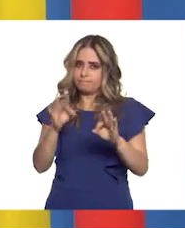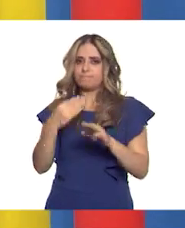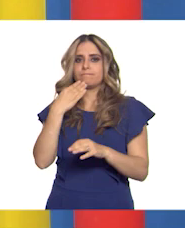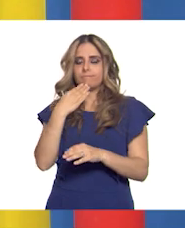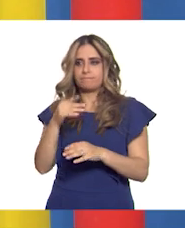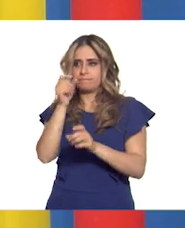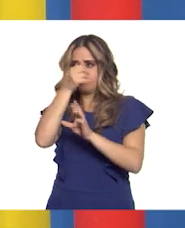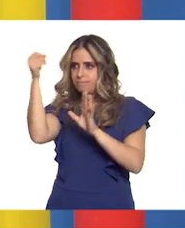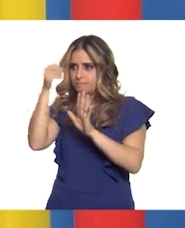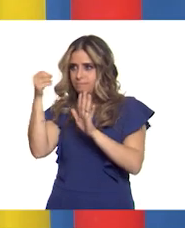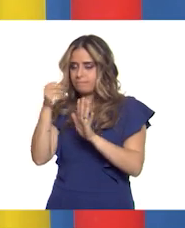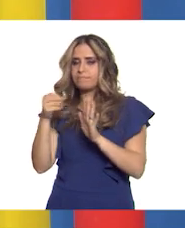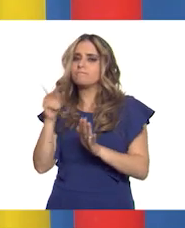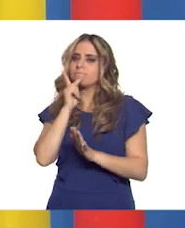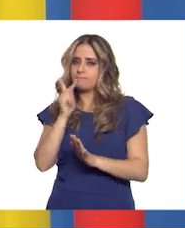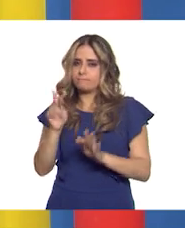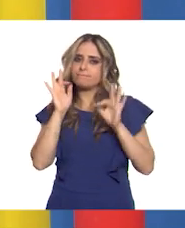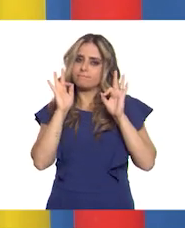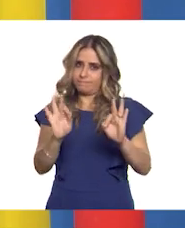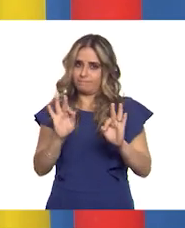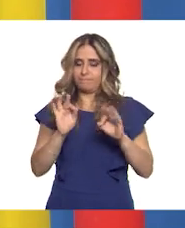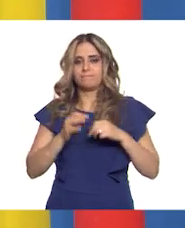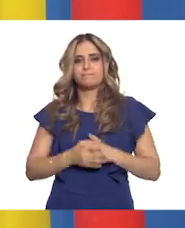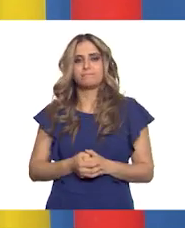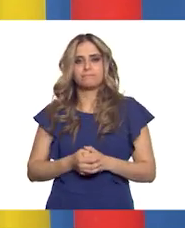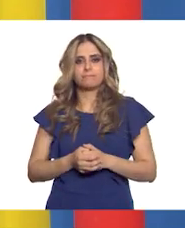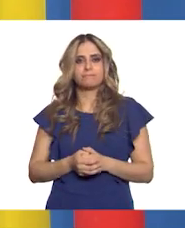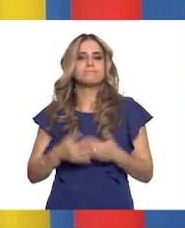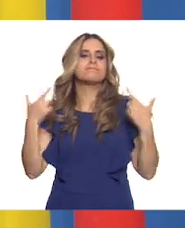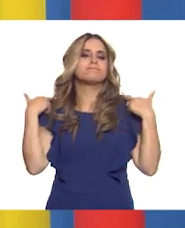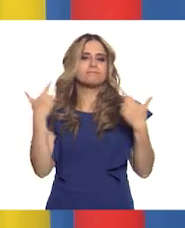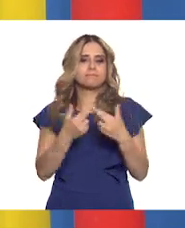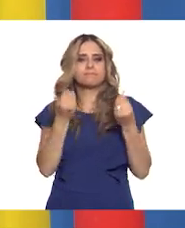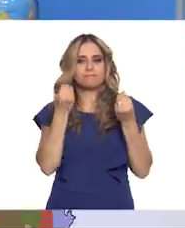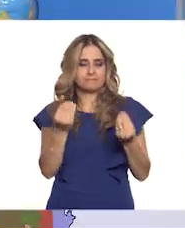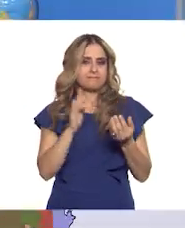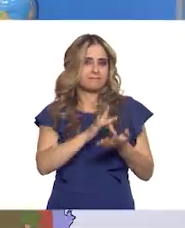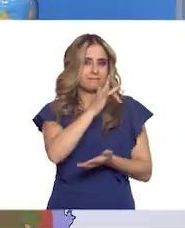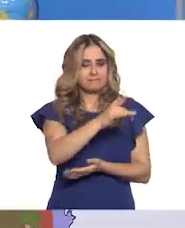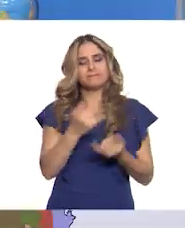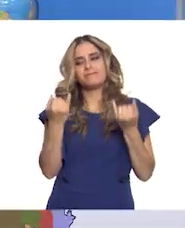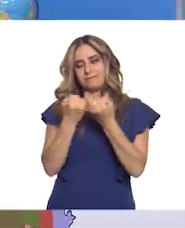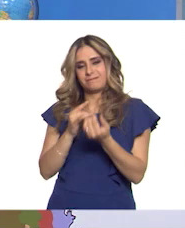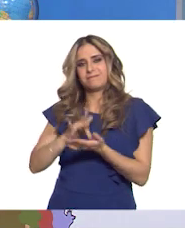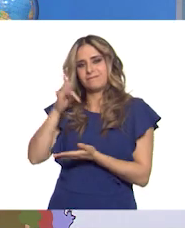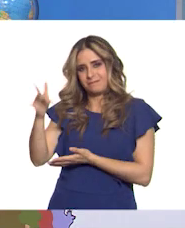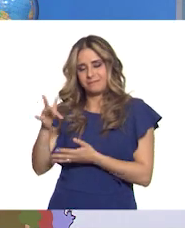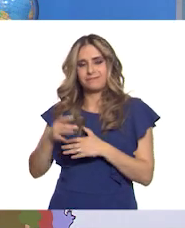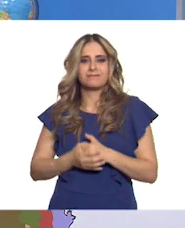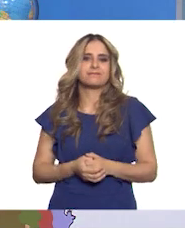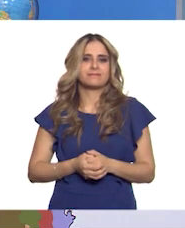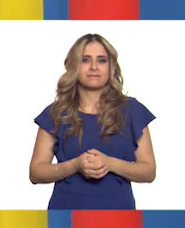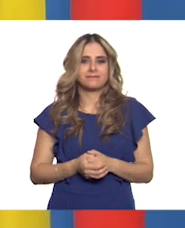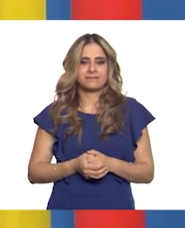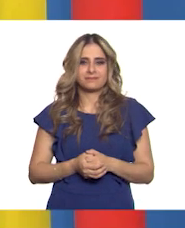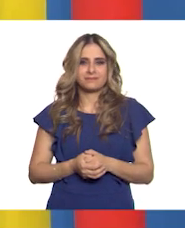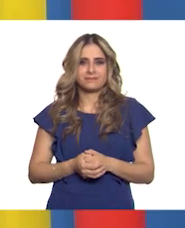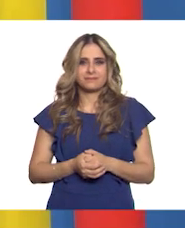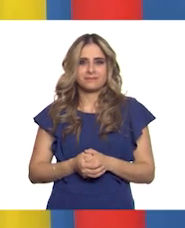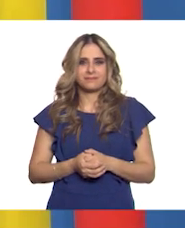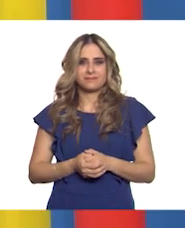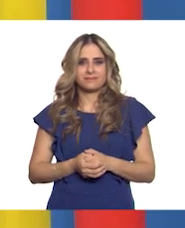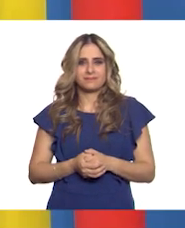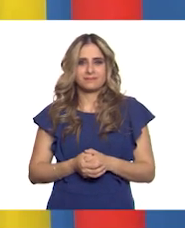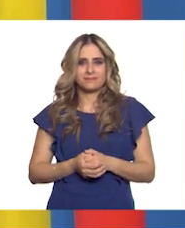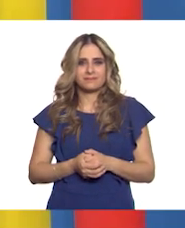practiquen su ortografía, les va a servir mucho. Gaby, así es, como María. Siempre, muchas gracias. Igualmente, María. Y